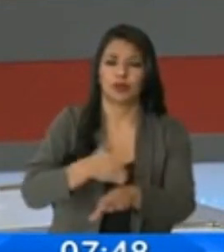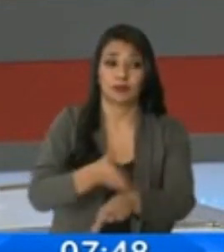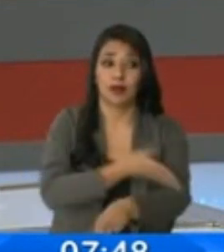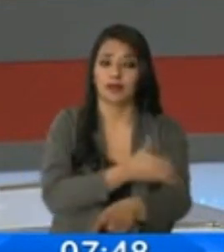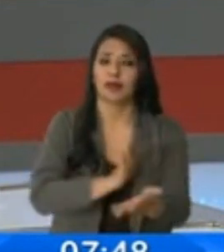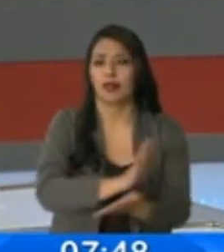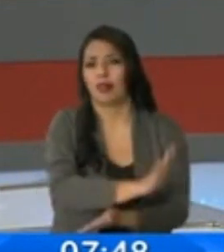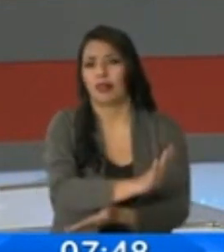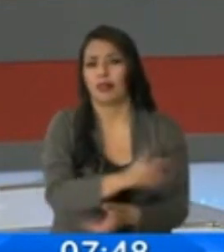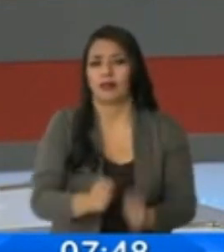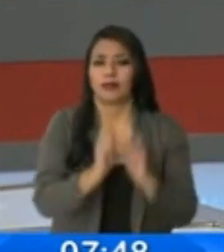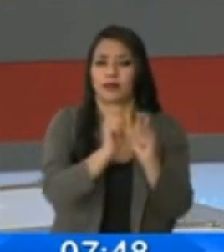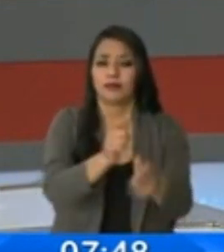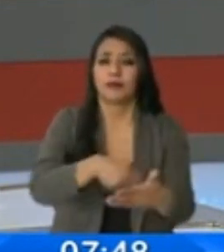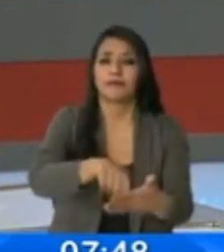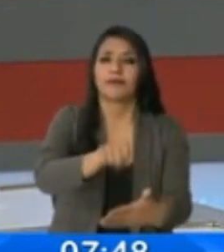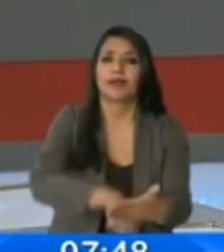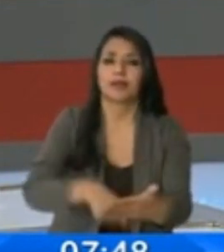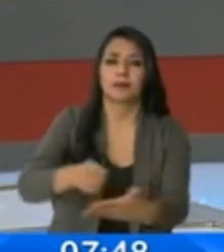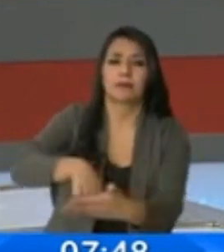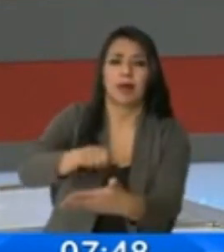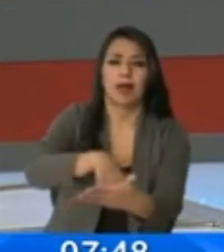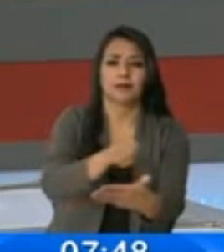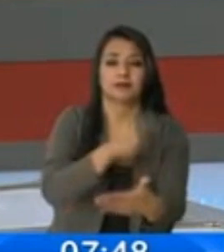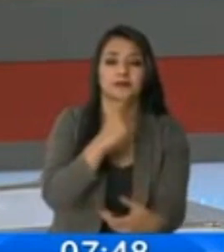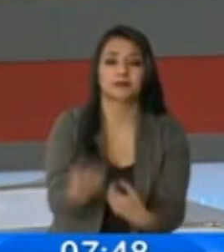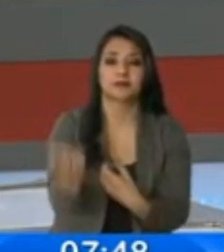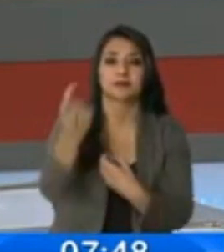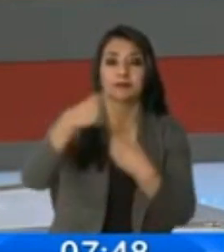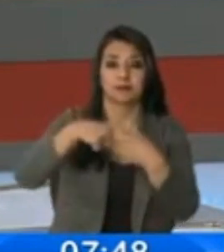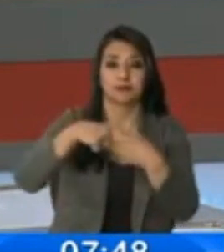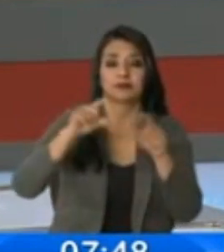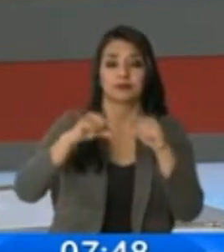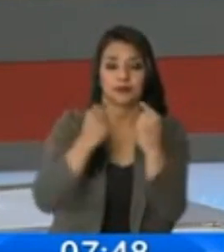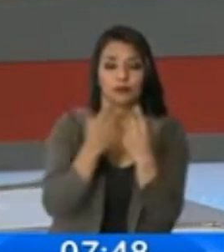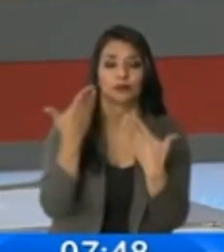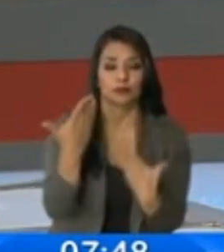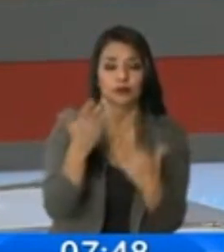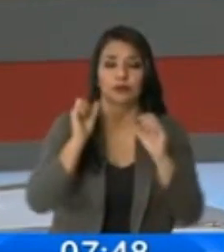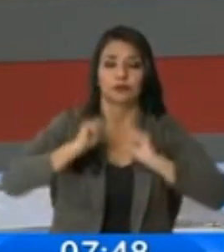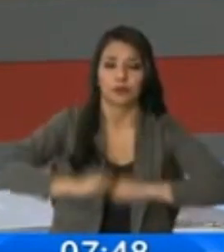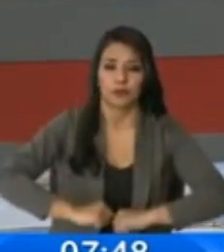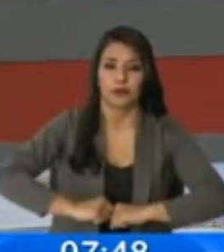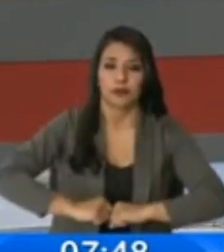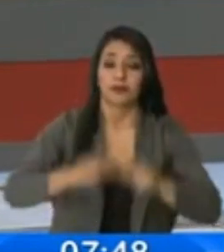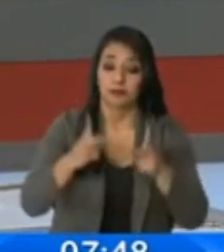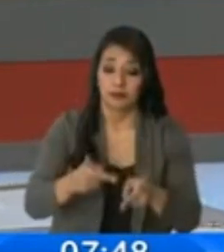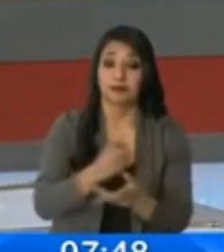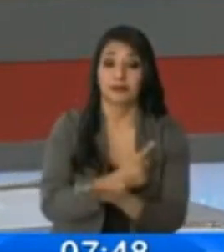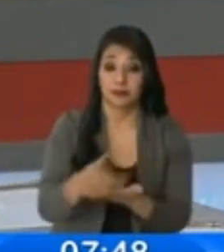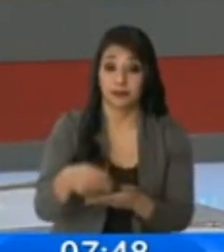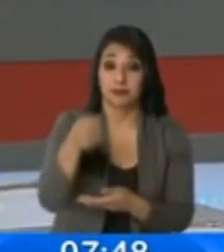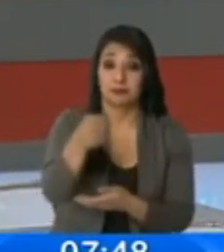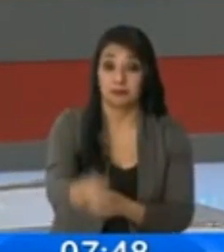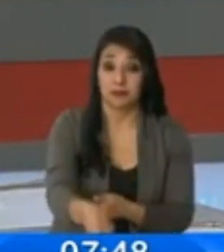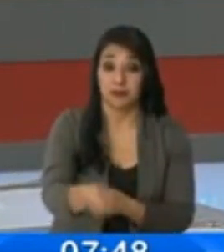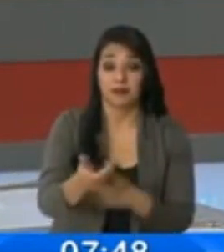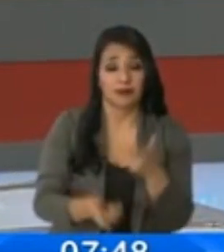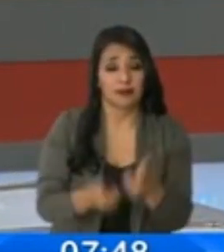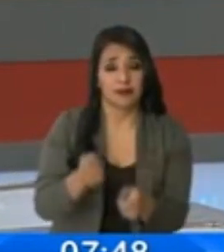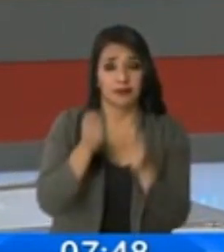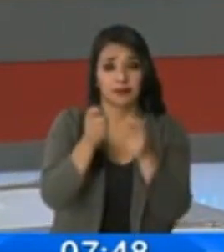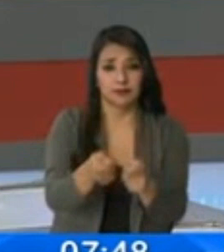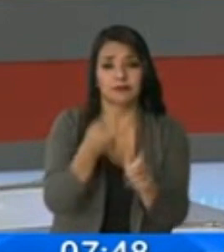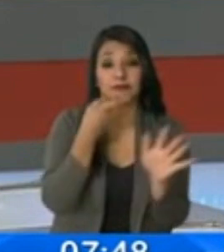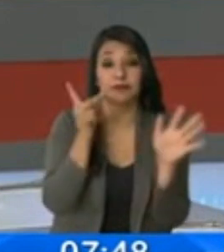se ha generado en la entrega de las firmas recolectadas para la inscripción de este partido político en esta misma semana. Dicen presentarán